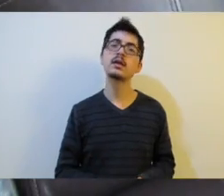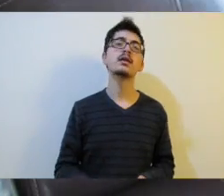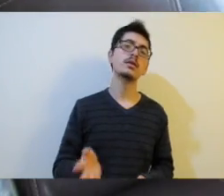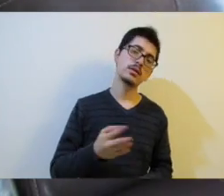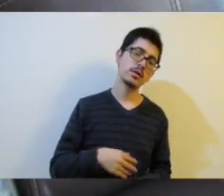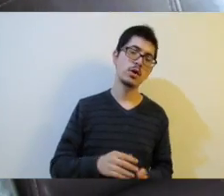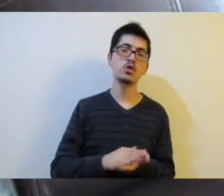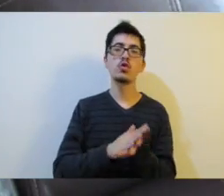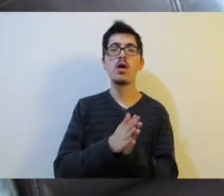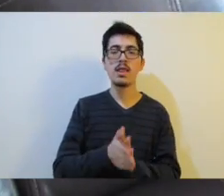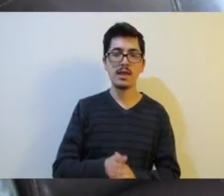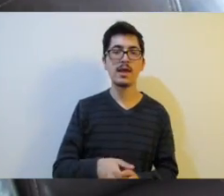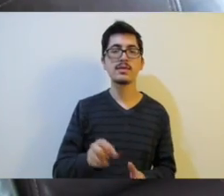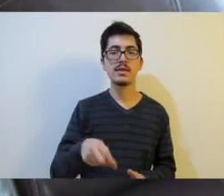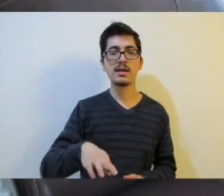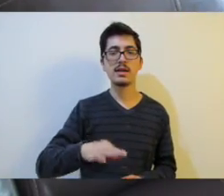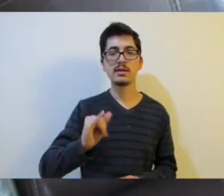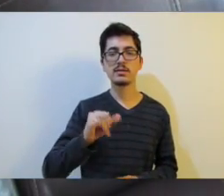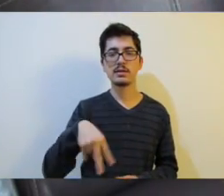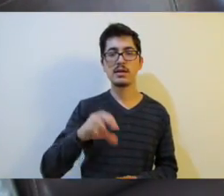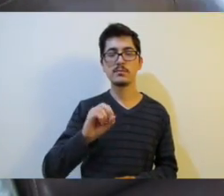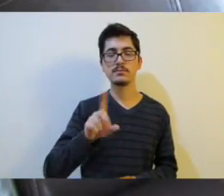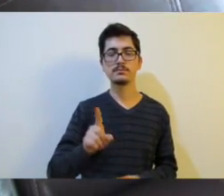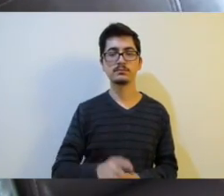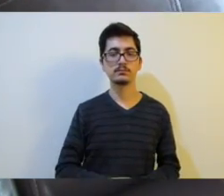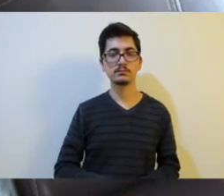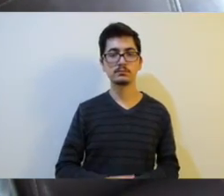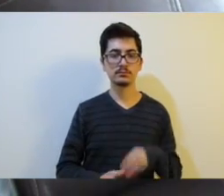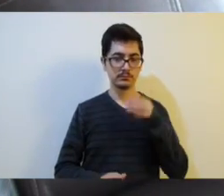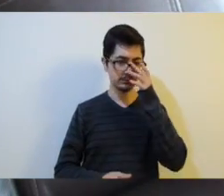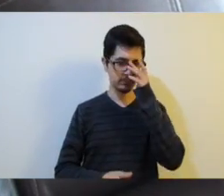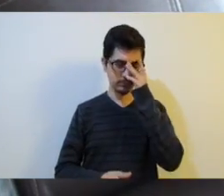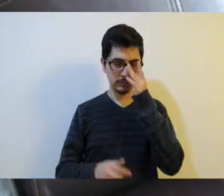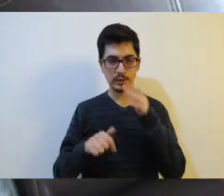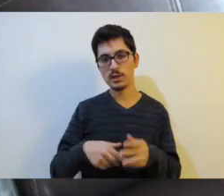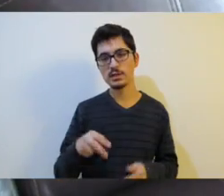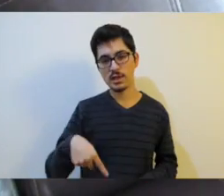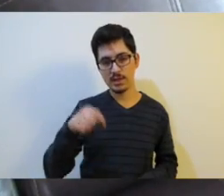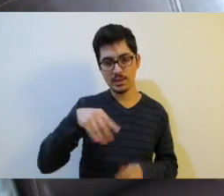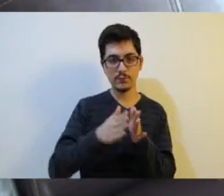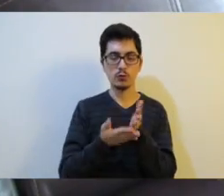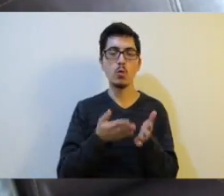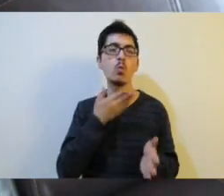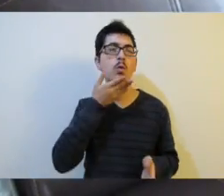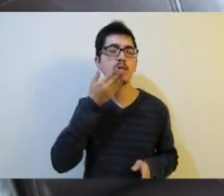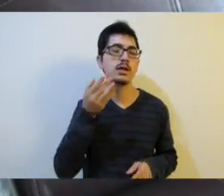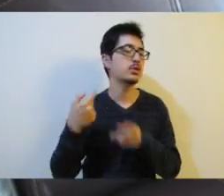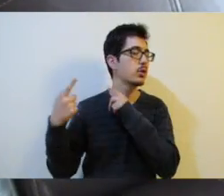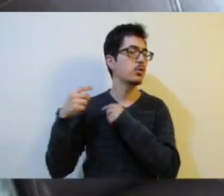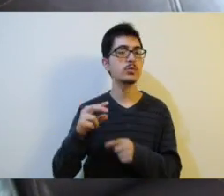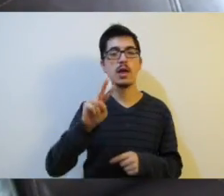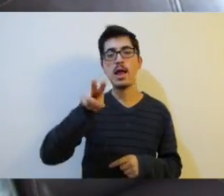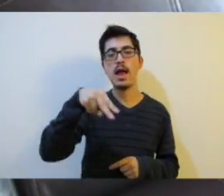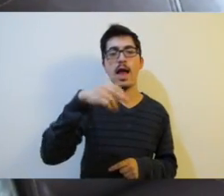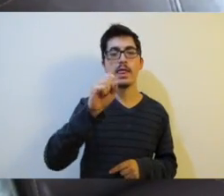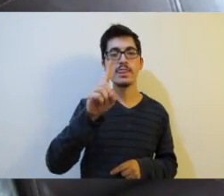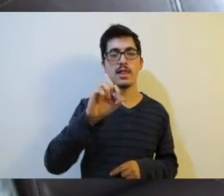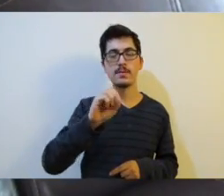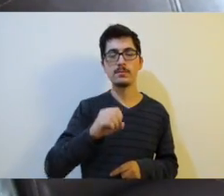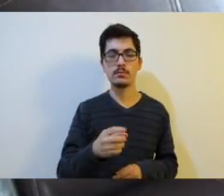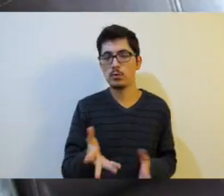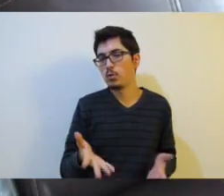sepan, generalmente las hadas viven en su reino, pero llegan a este mundo a tratar de ayudar a los seres humanos, porque siempre estos tienen problemas, siempre